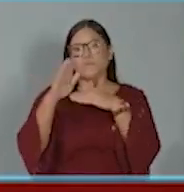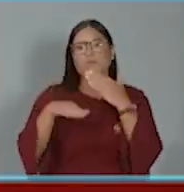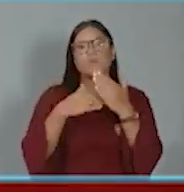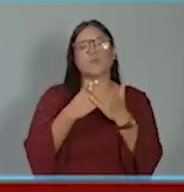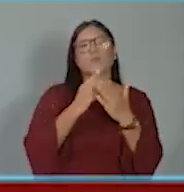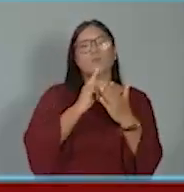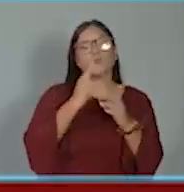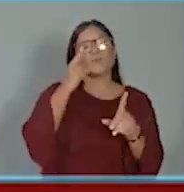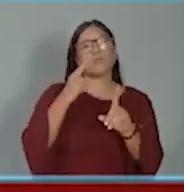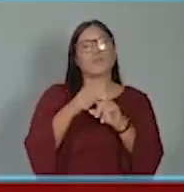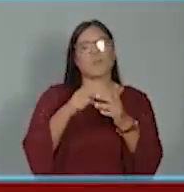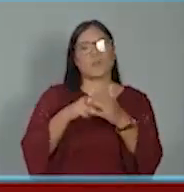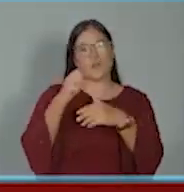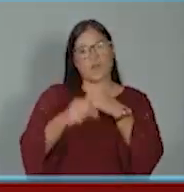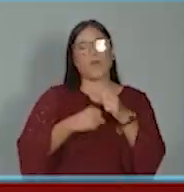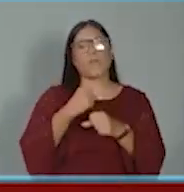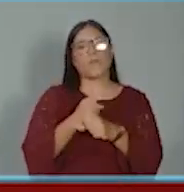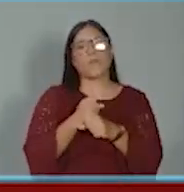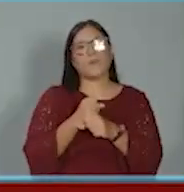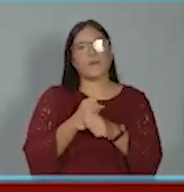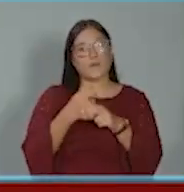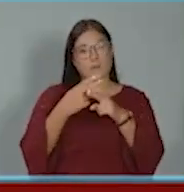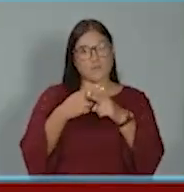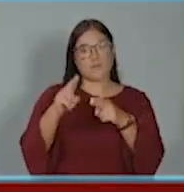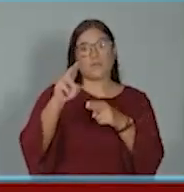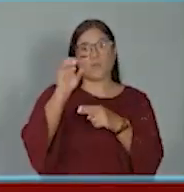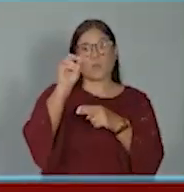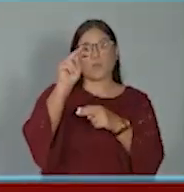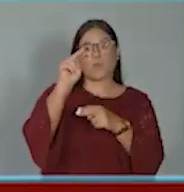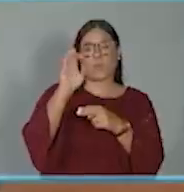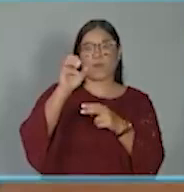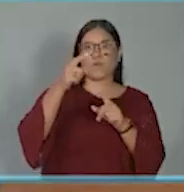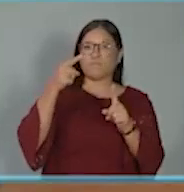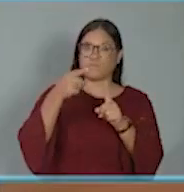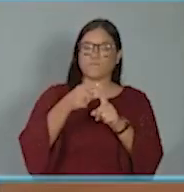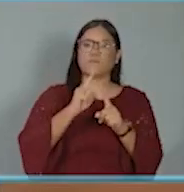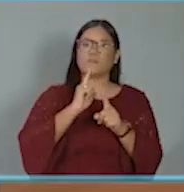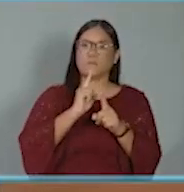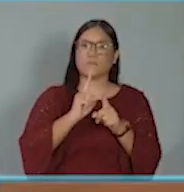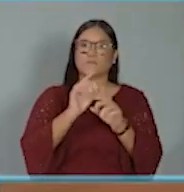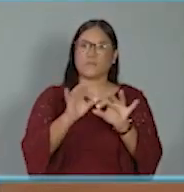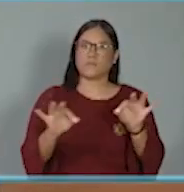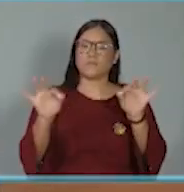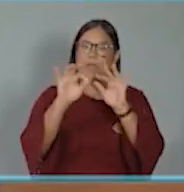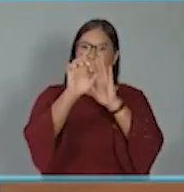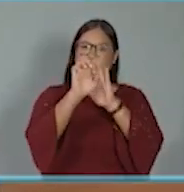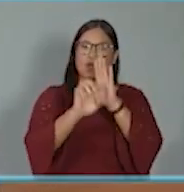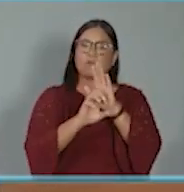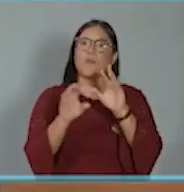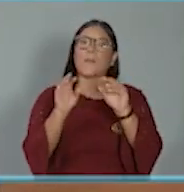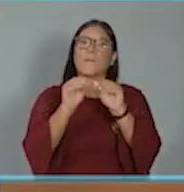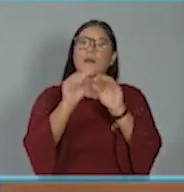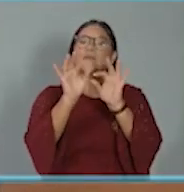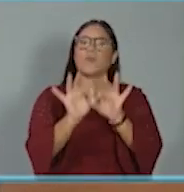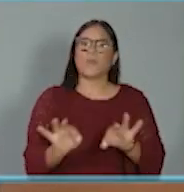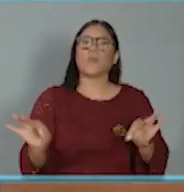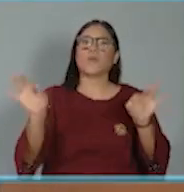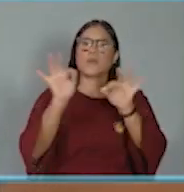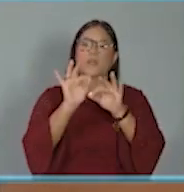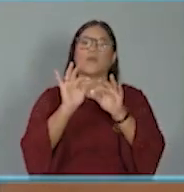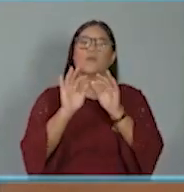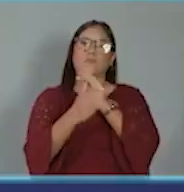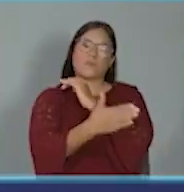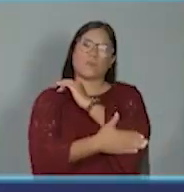verá recta de este año y convertir en la one o que siga siendo en la referencia de estadística nacional más importante de nuestro país